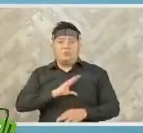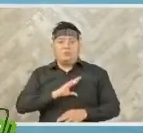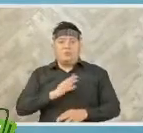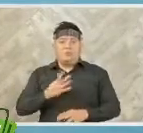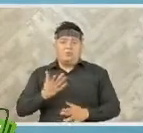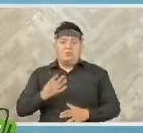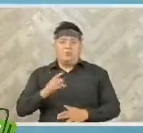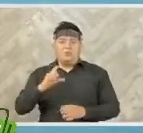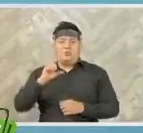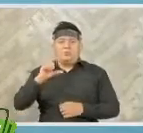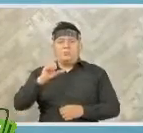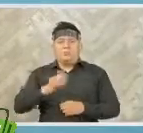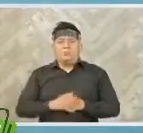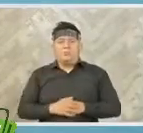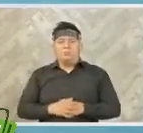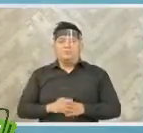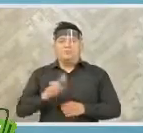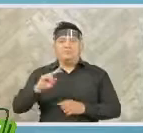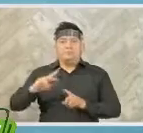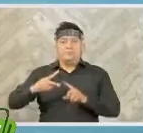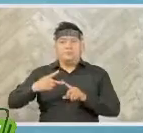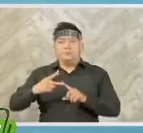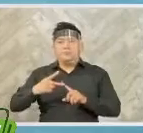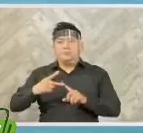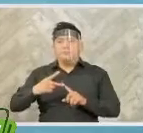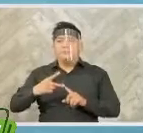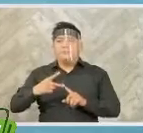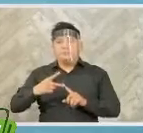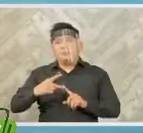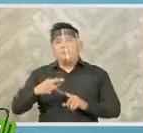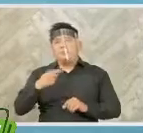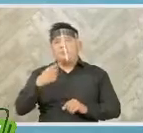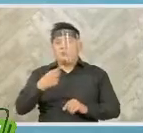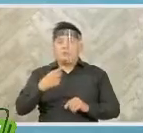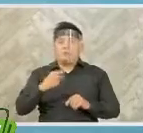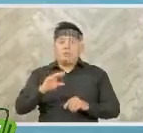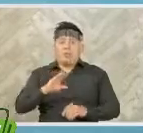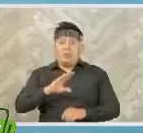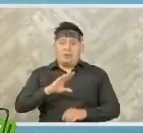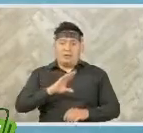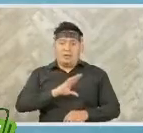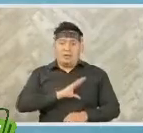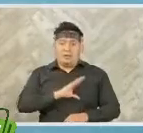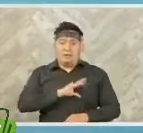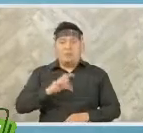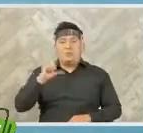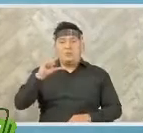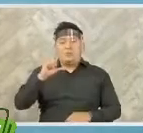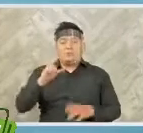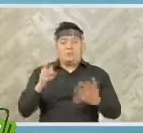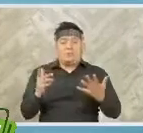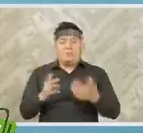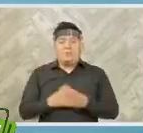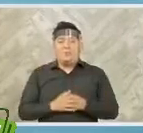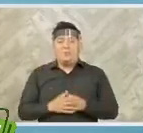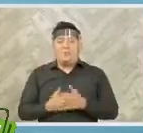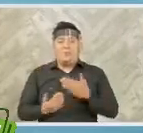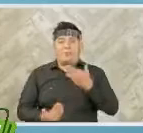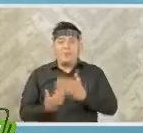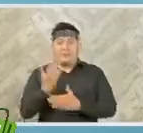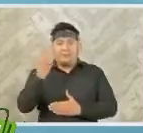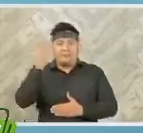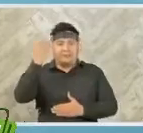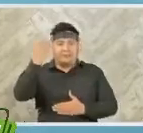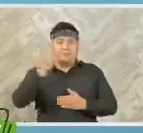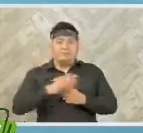Cúcuta. Y en un segundo lugar, pero pues no menos importante, la Alcaldía de Cúcuta generó una estrategia completamente nueva para llevar